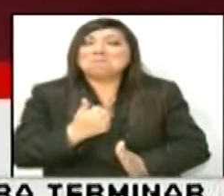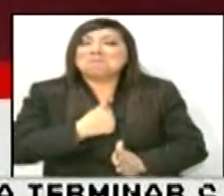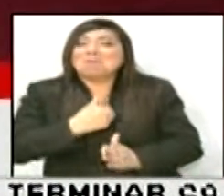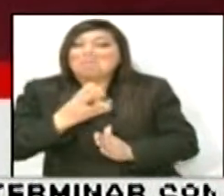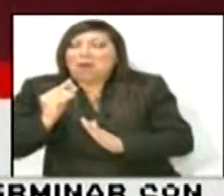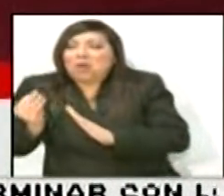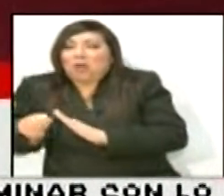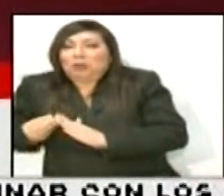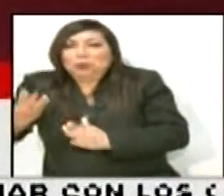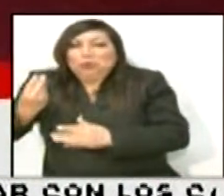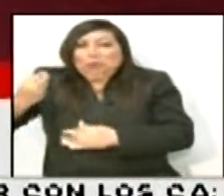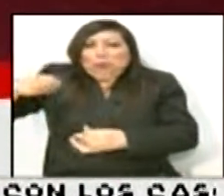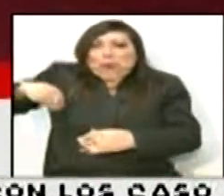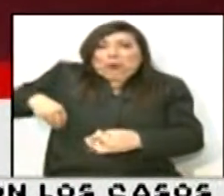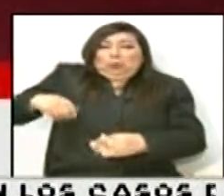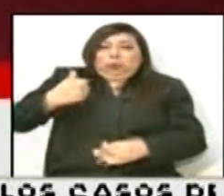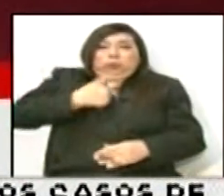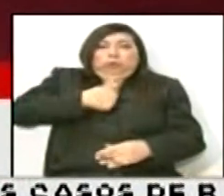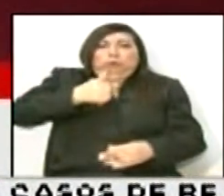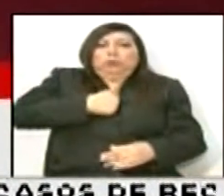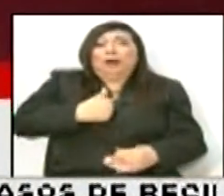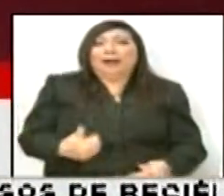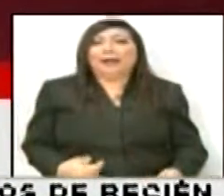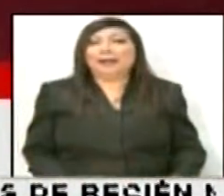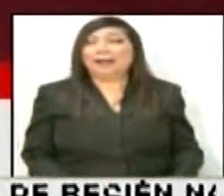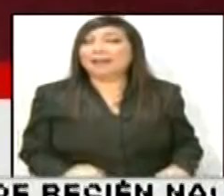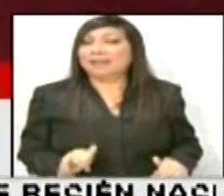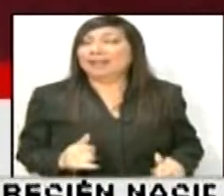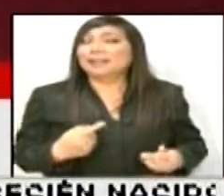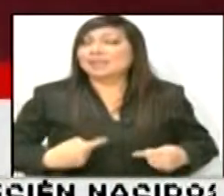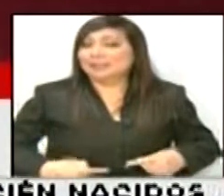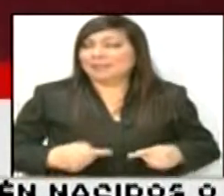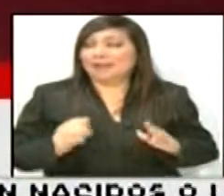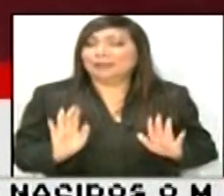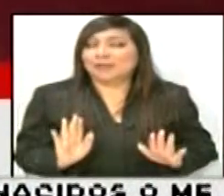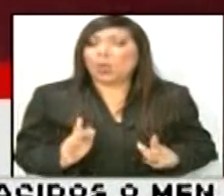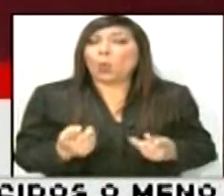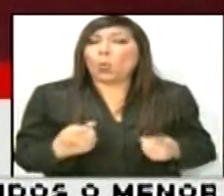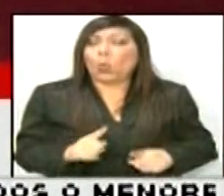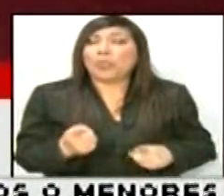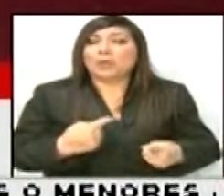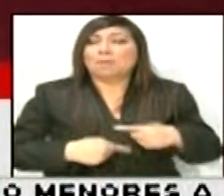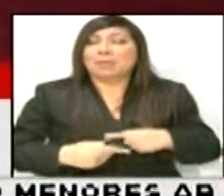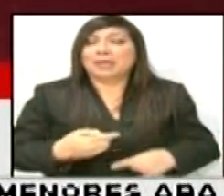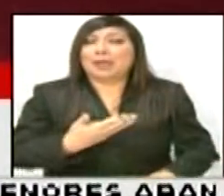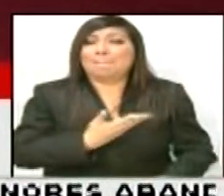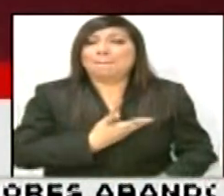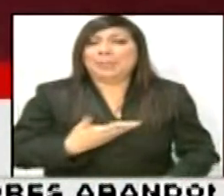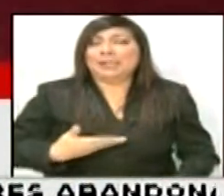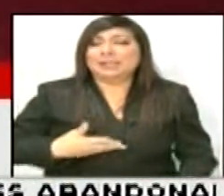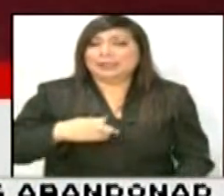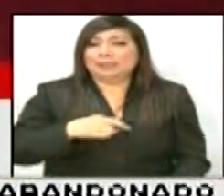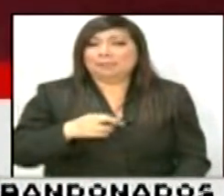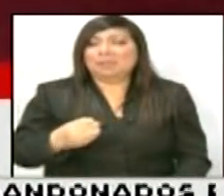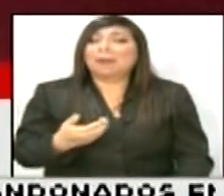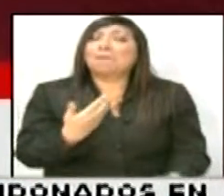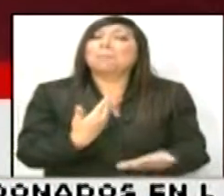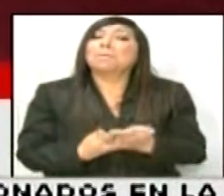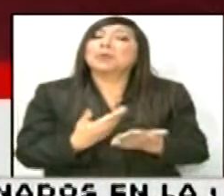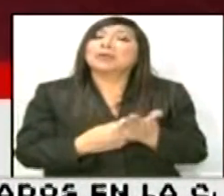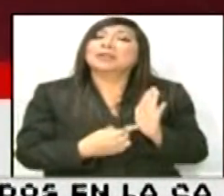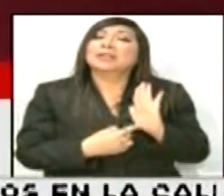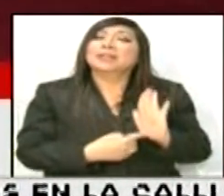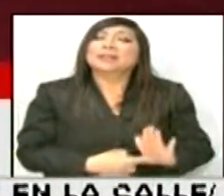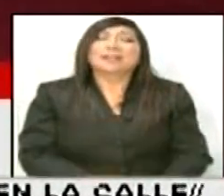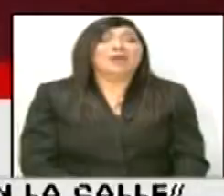particulares y utilizarla en una manera que se discutirá cuando venga el presidente de la República en los cargos probados que están